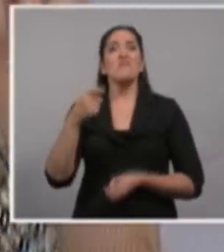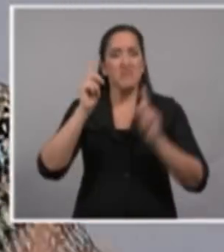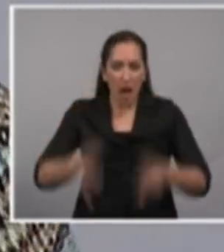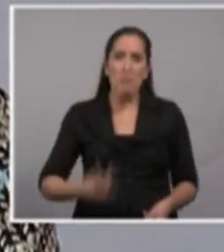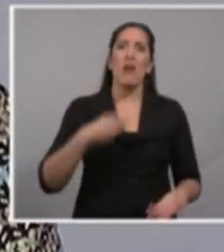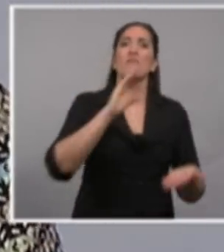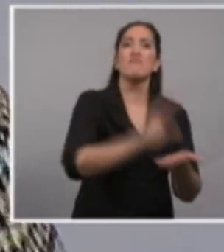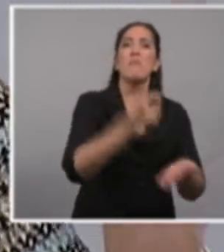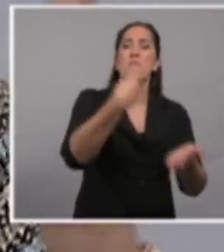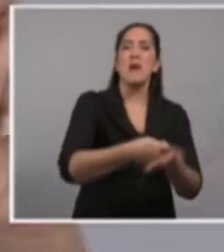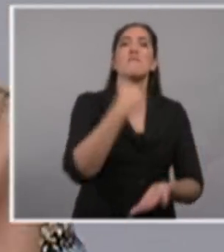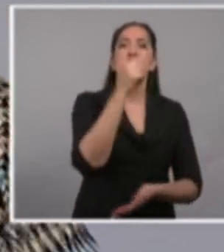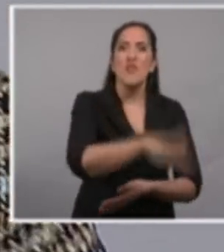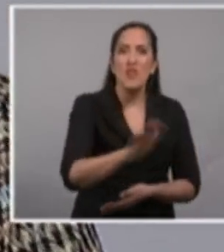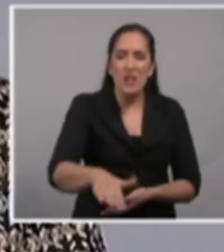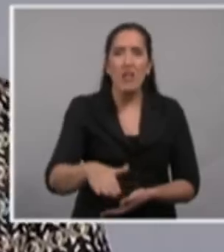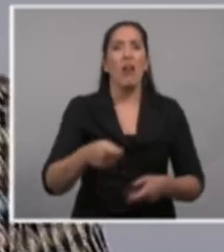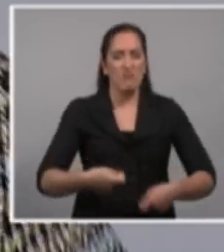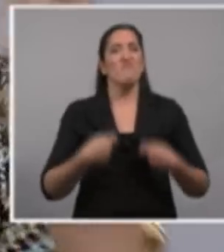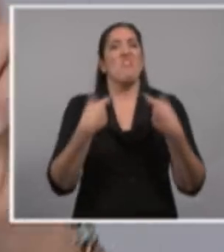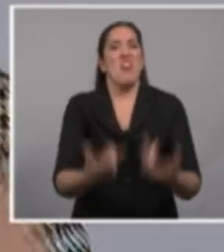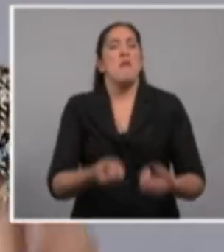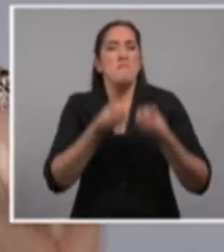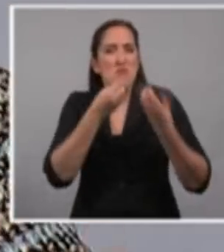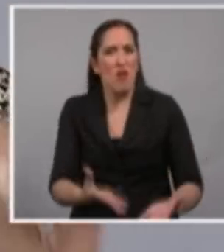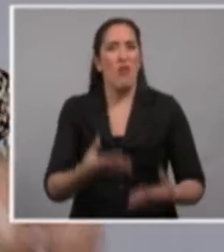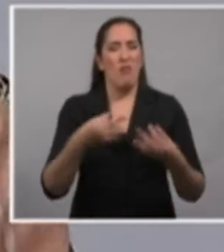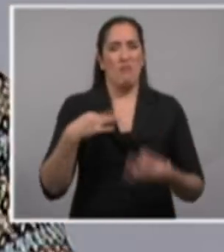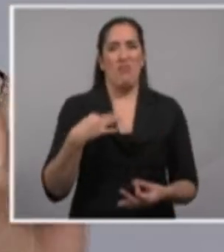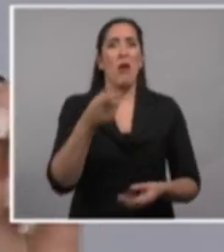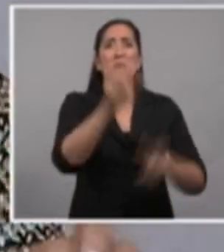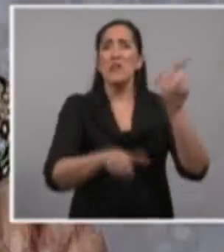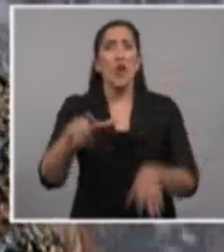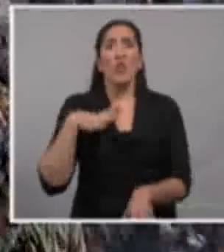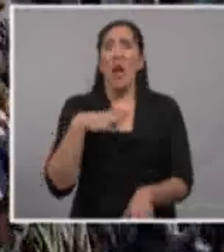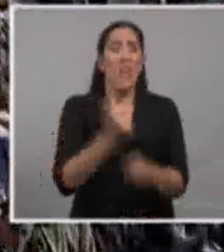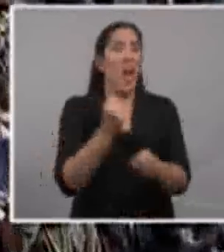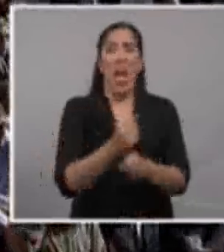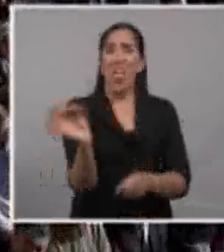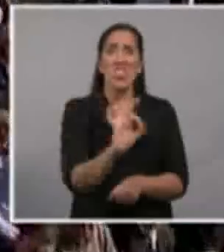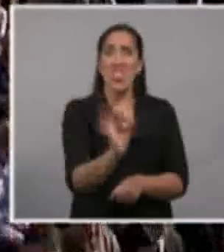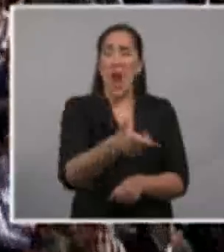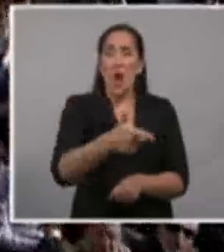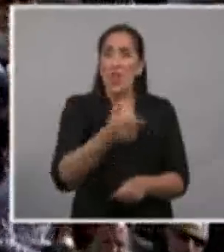universal por hijo para dignificar a los que todavía no tienen un trabajo formal o registrado.